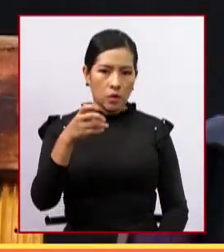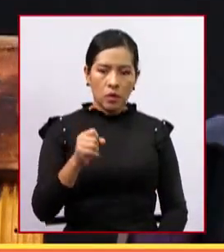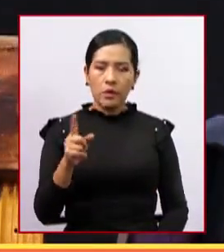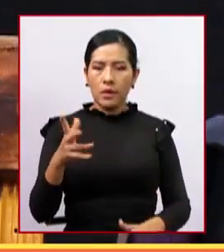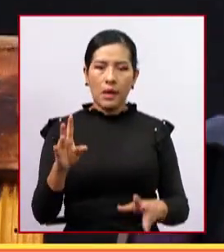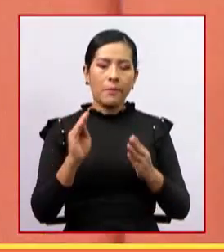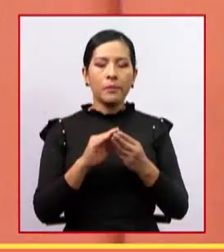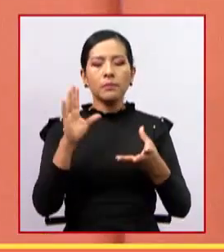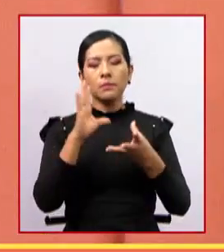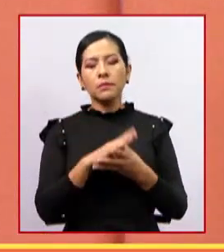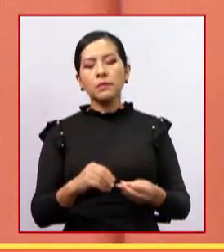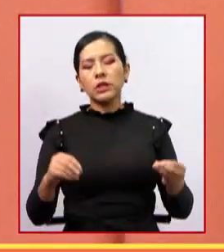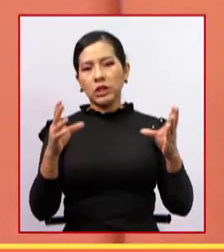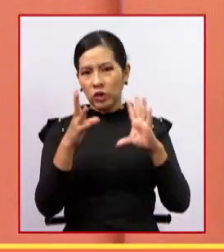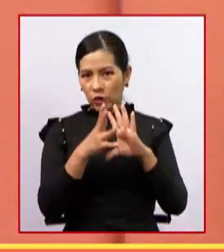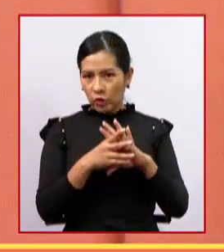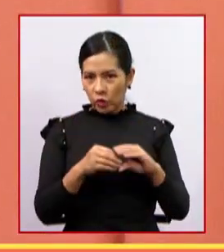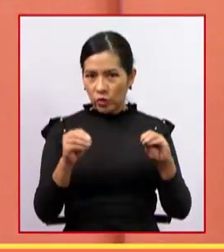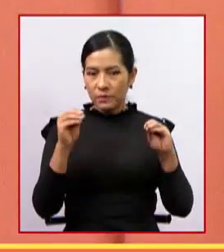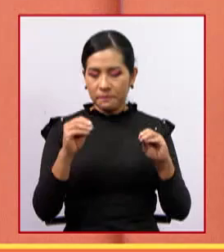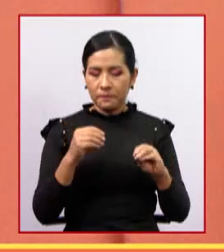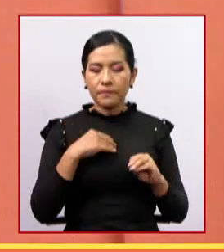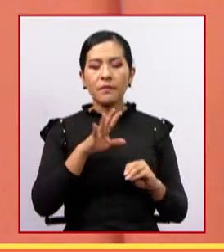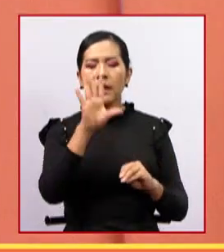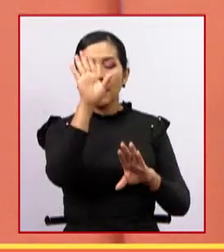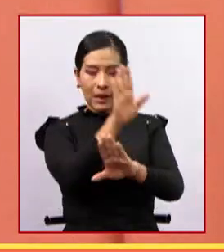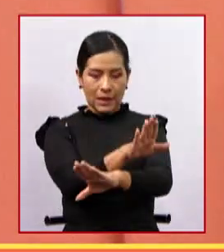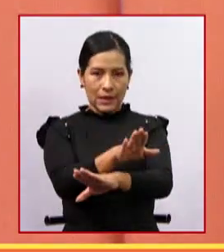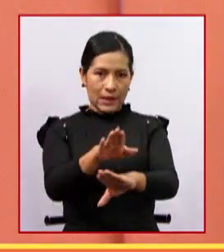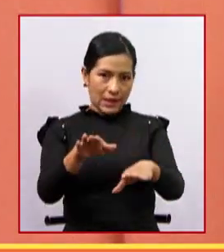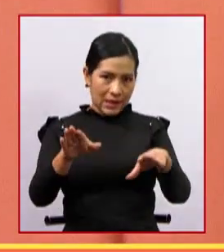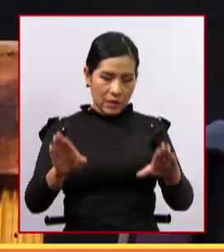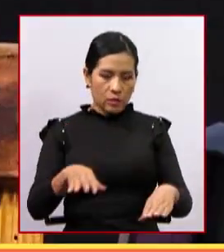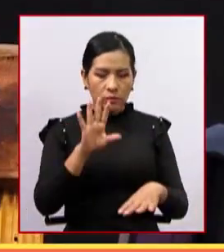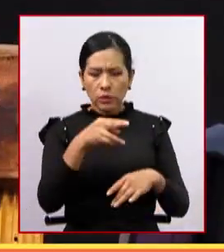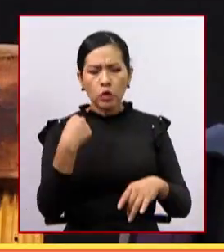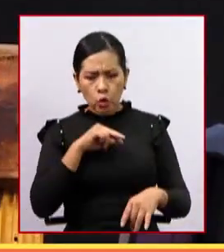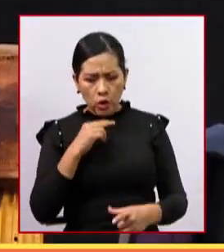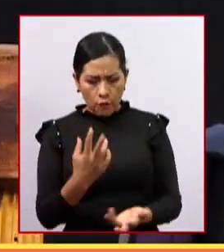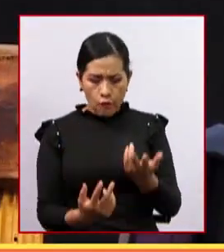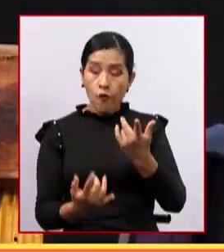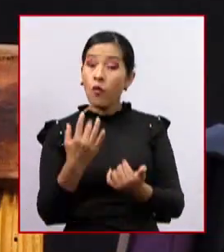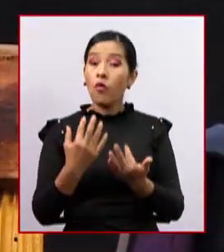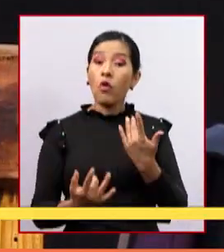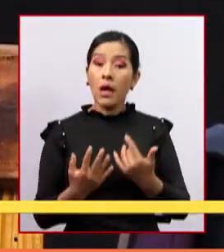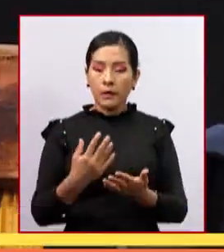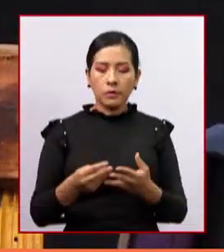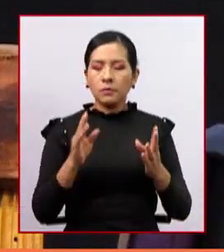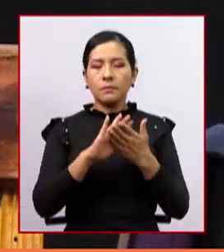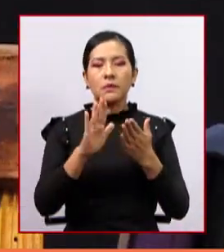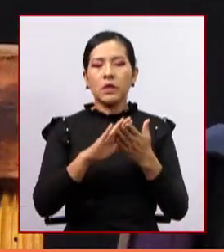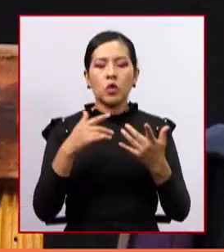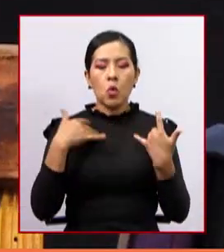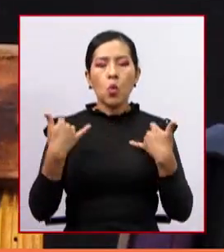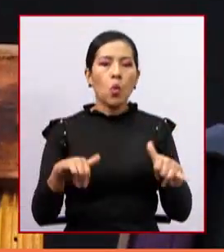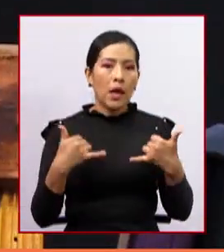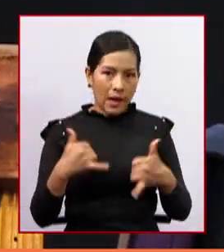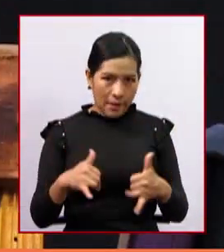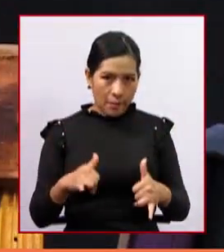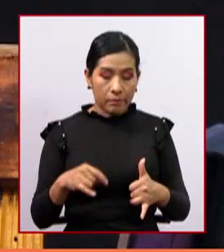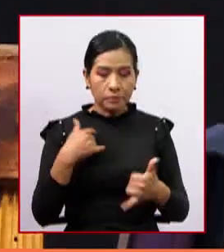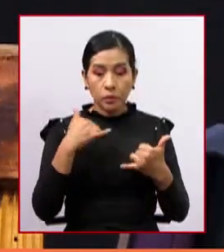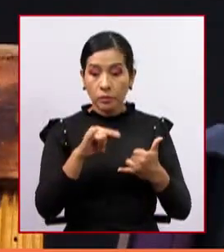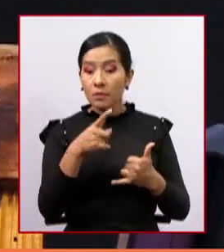unos niños, vamos a hacer un juego. Y el juego va a tener un premio y el premio es una canasta de